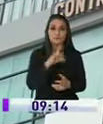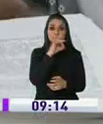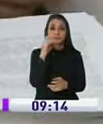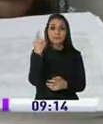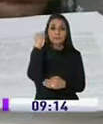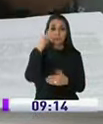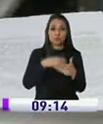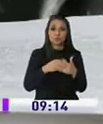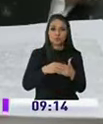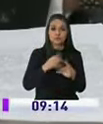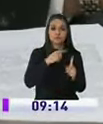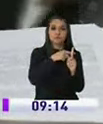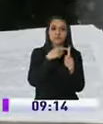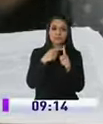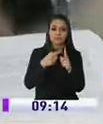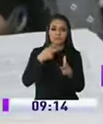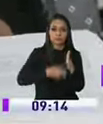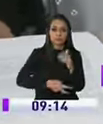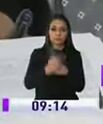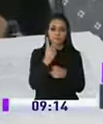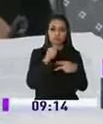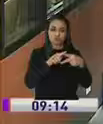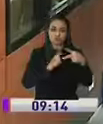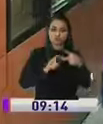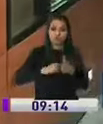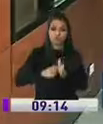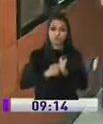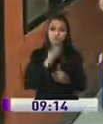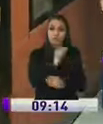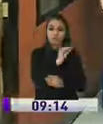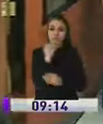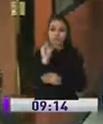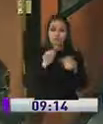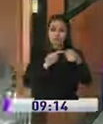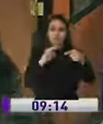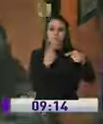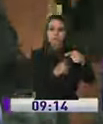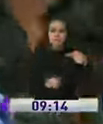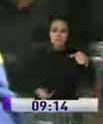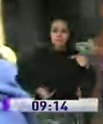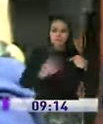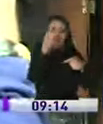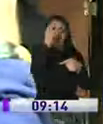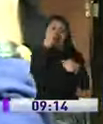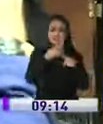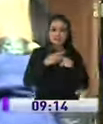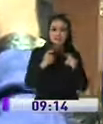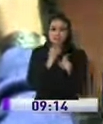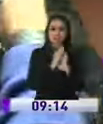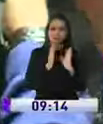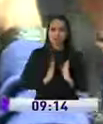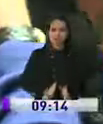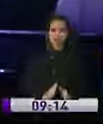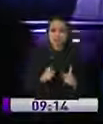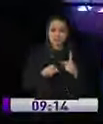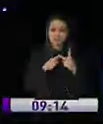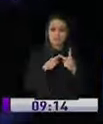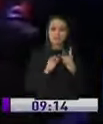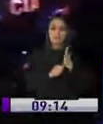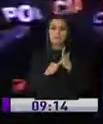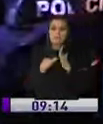$80 millones suman dos glosas notificadas por la Contraloría General del Estado al vicepresidente Jorge Glass mientras ejercía funciones como ministro coordinador